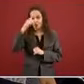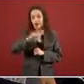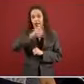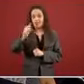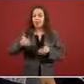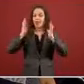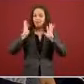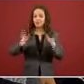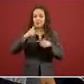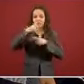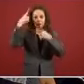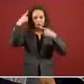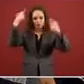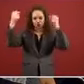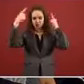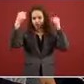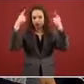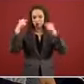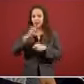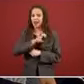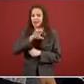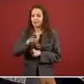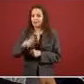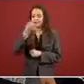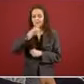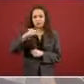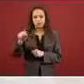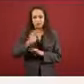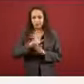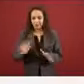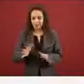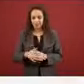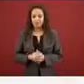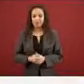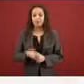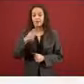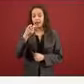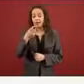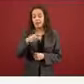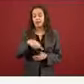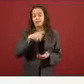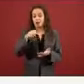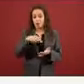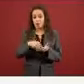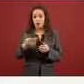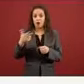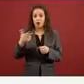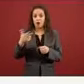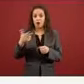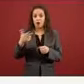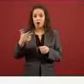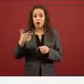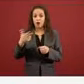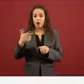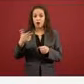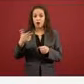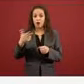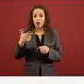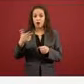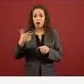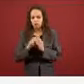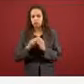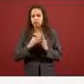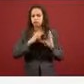titulados como especialistas. Están con nosotros en nuestros hospitales y el 100% de ellos están capacitados. Aparte, por su